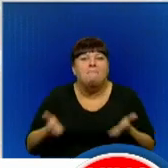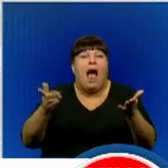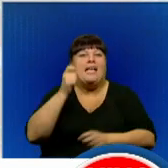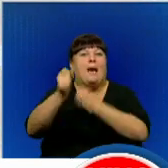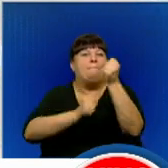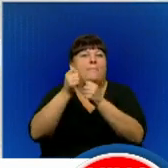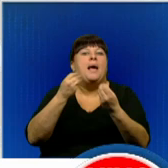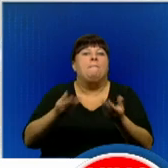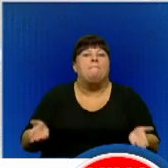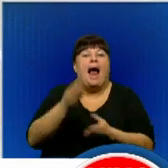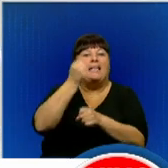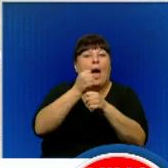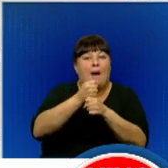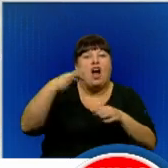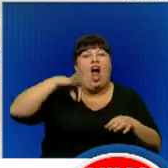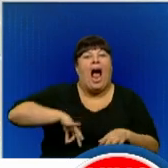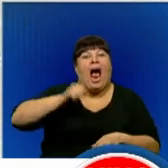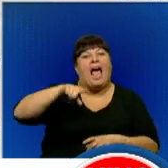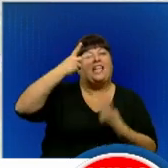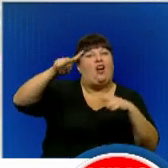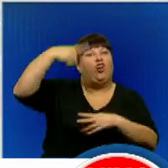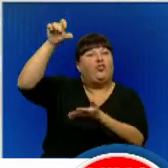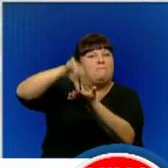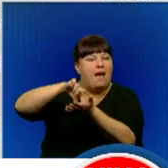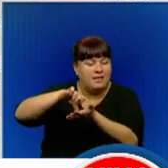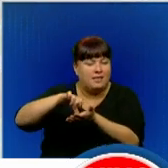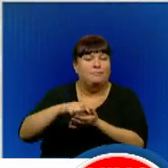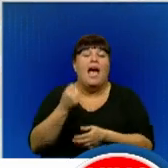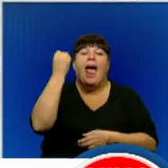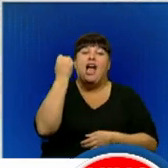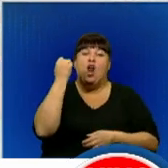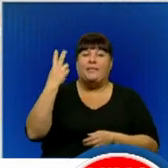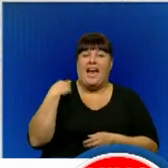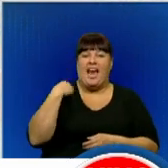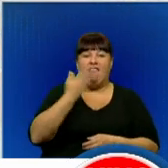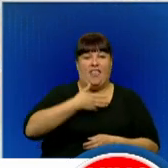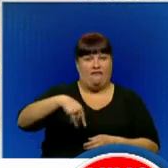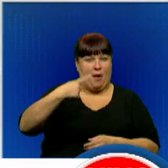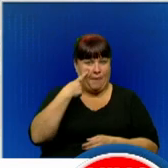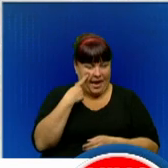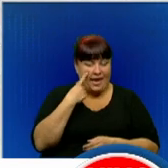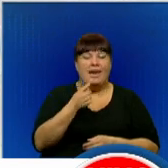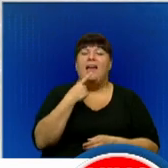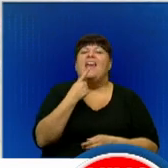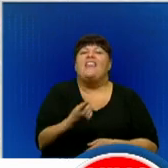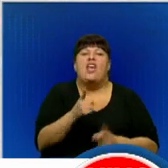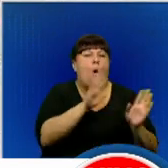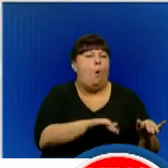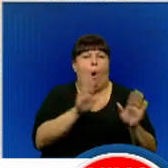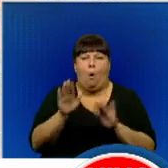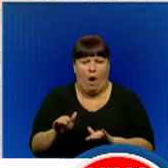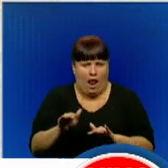para enviar trabajadores y ganancias al extranjero la economista jefa del fondo monetario dice exactamente lo mismo